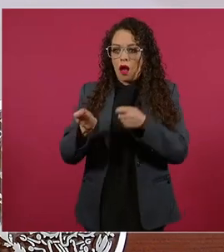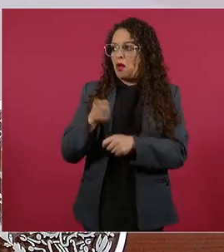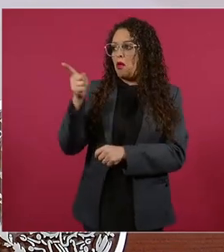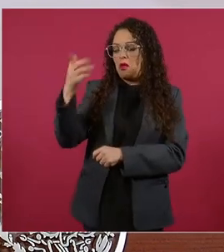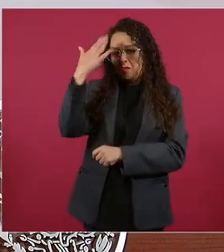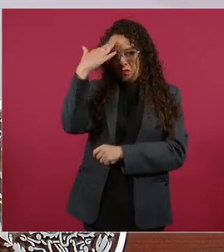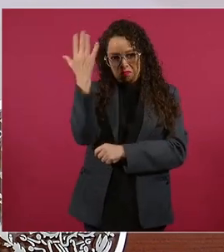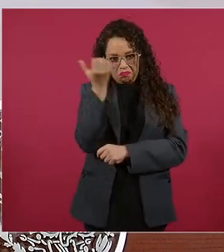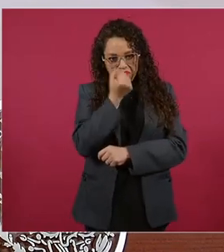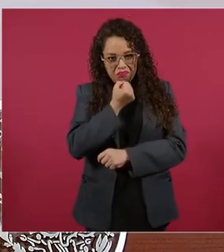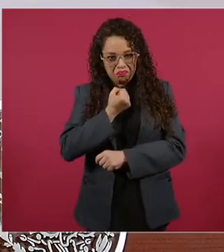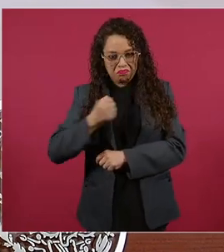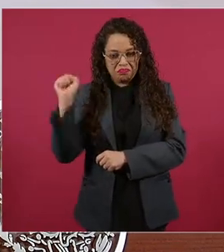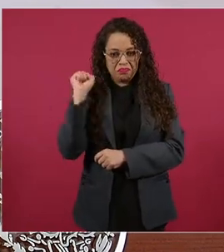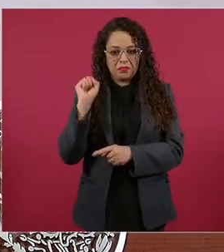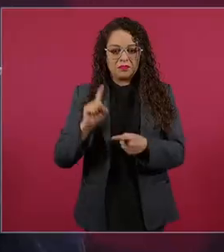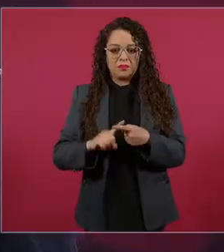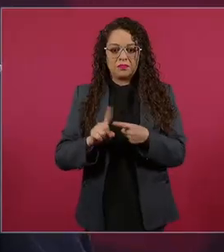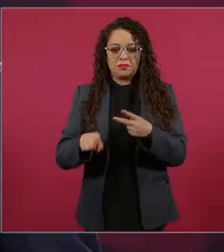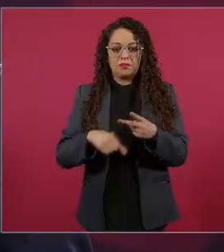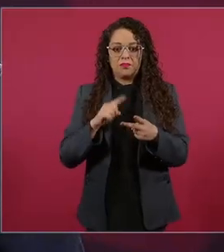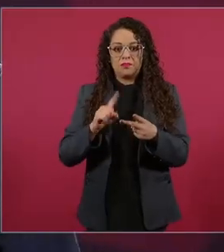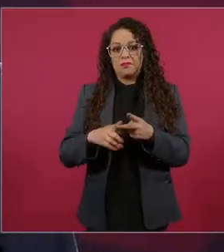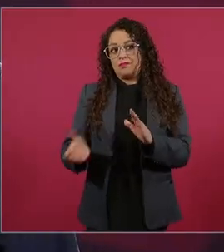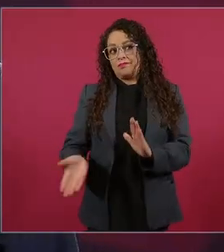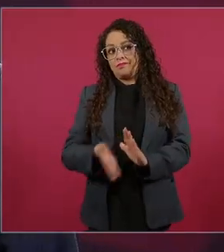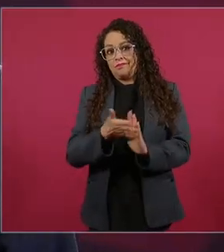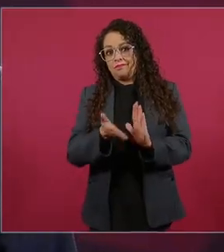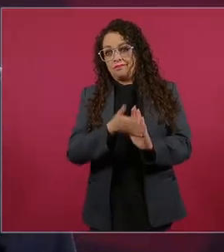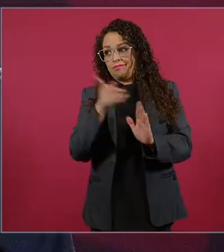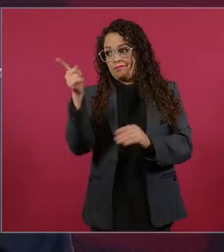las obras, es ingeniera,